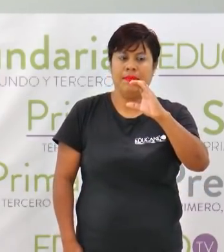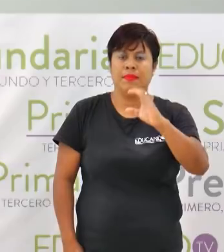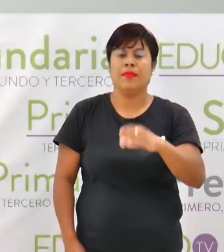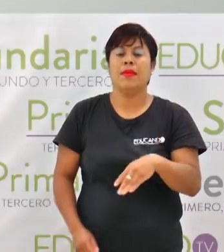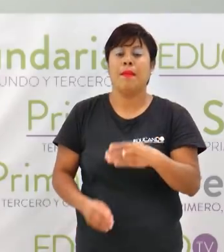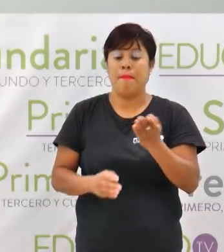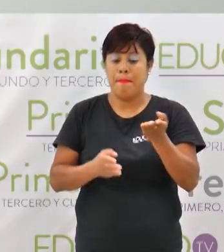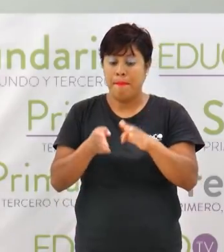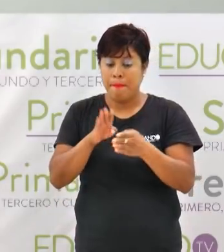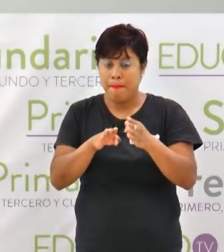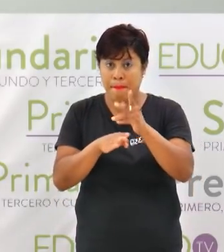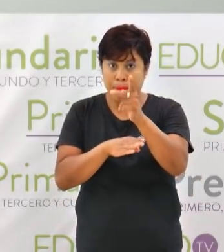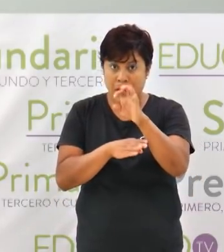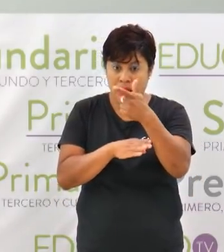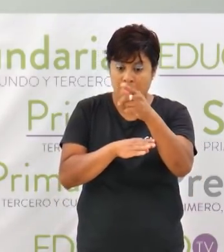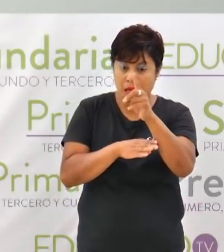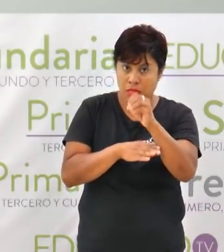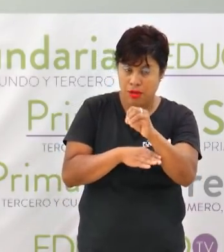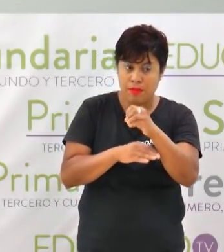plegado